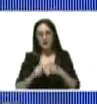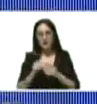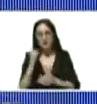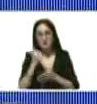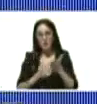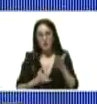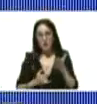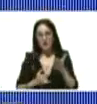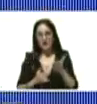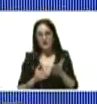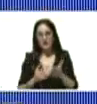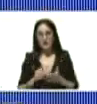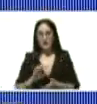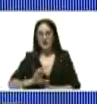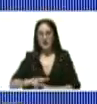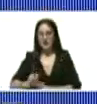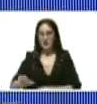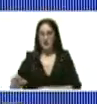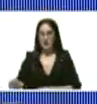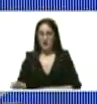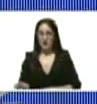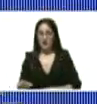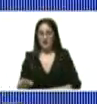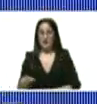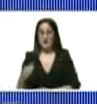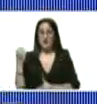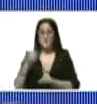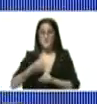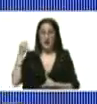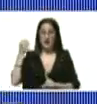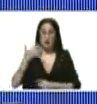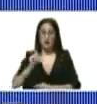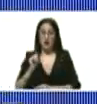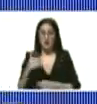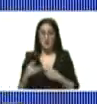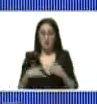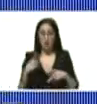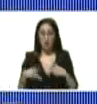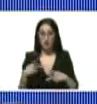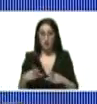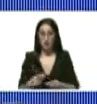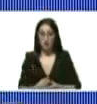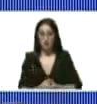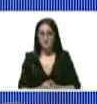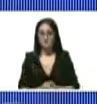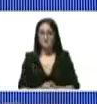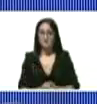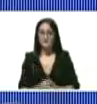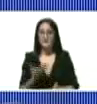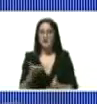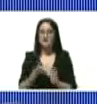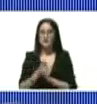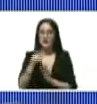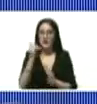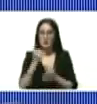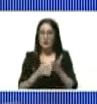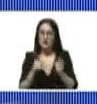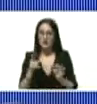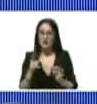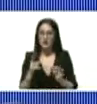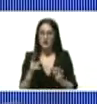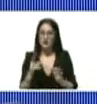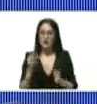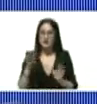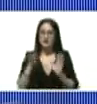impuestos regionales y subregionales que están impactando en la producción. Sobre este arancel productivo, presidente, está dentro